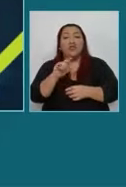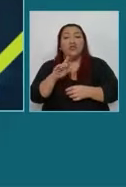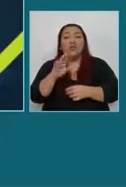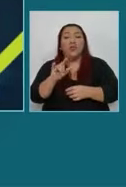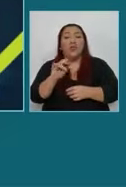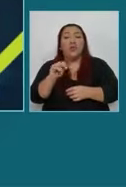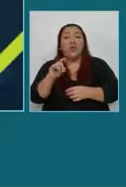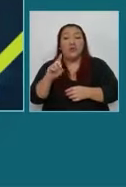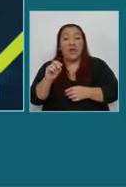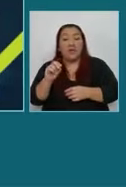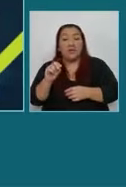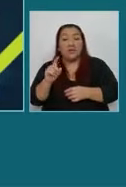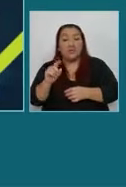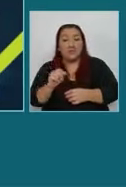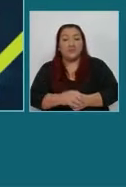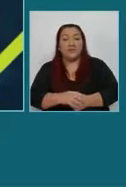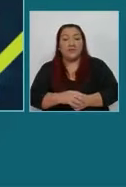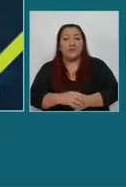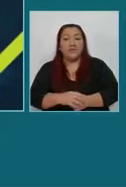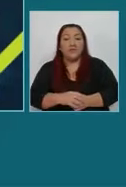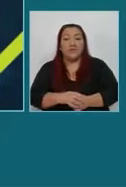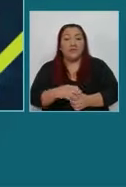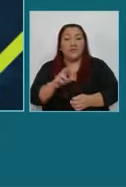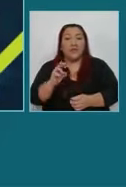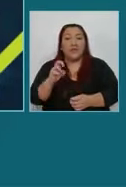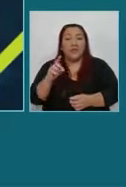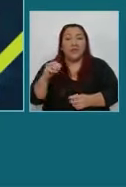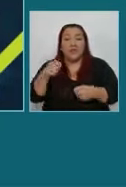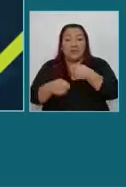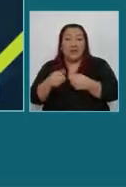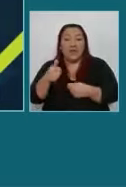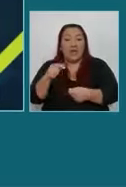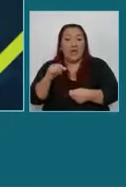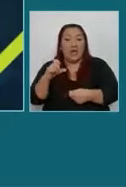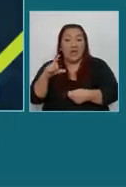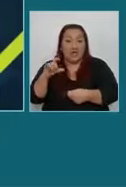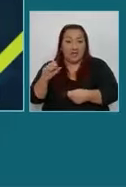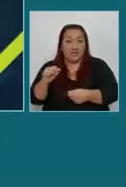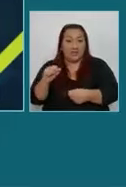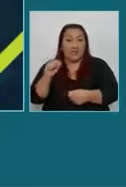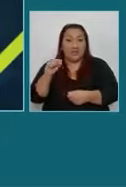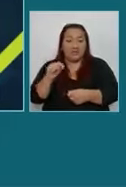ve los programas de innovación abierta, y la red de inversionistas Ángeles, que es justamente